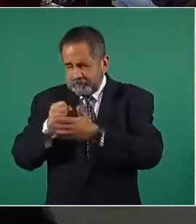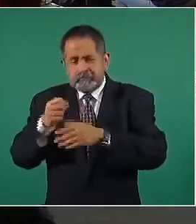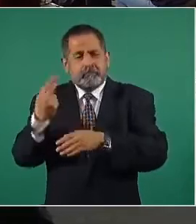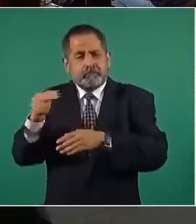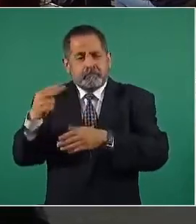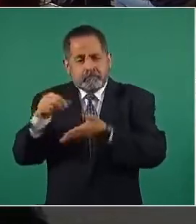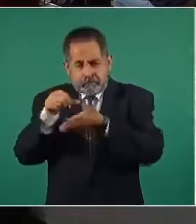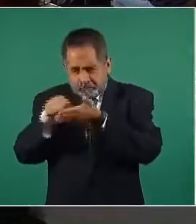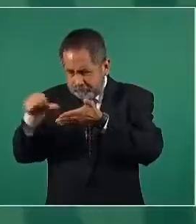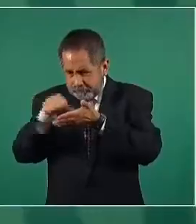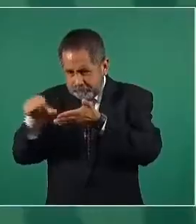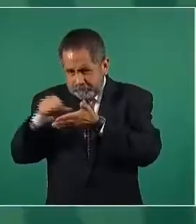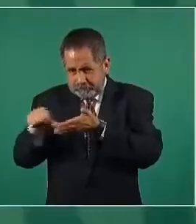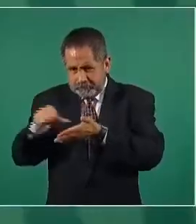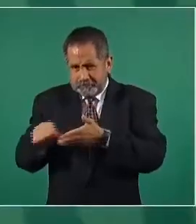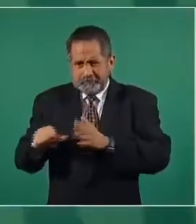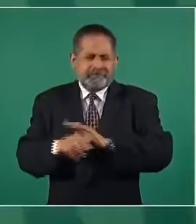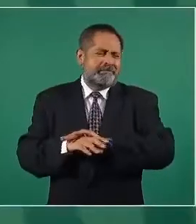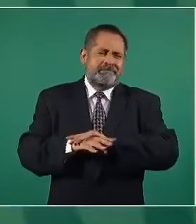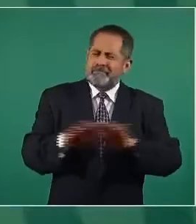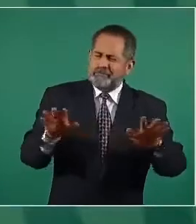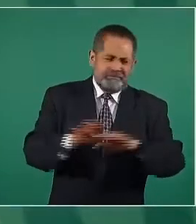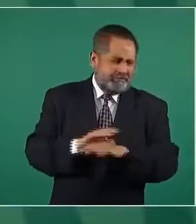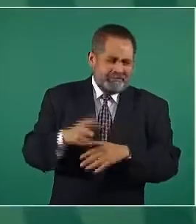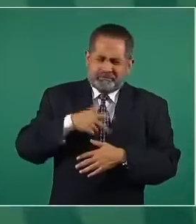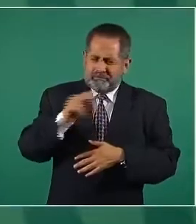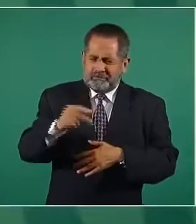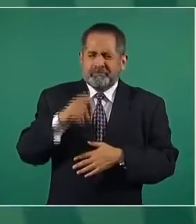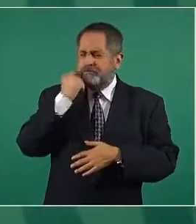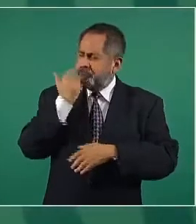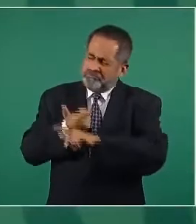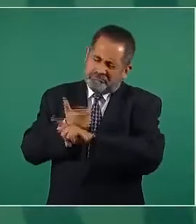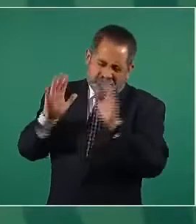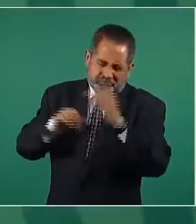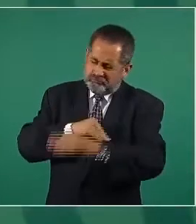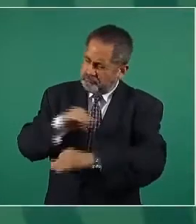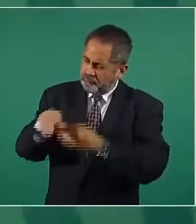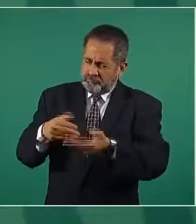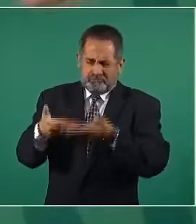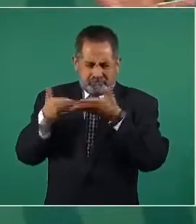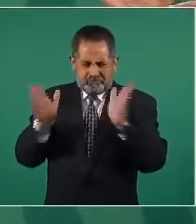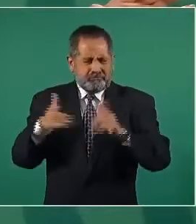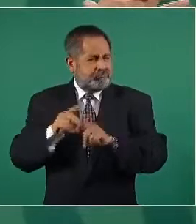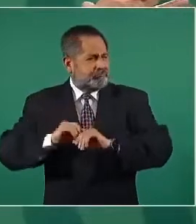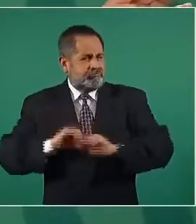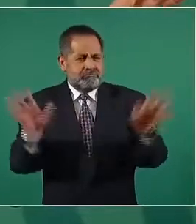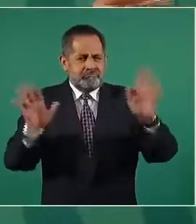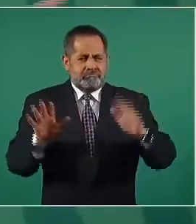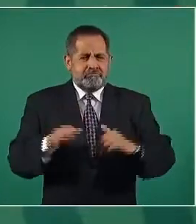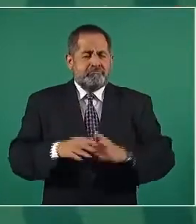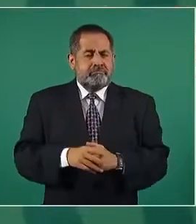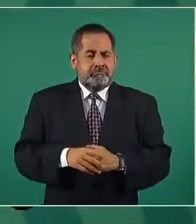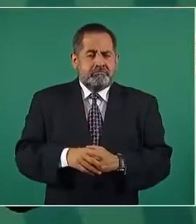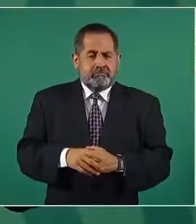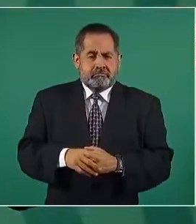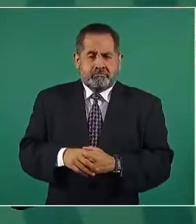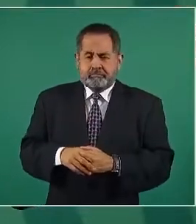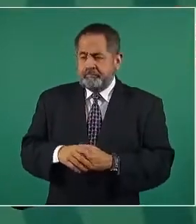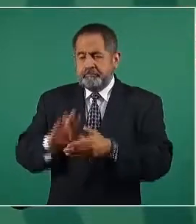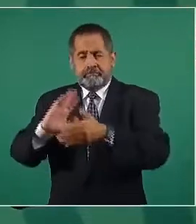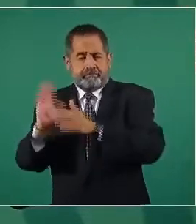nombres. Yo no soy partidario de eso. Yo pienso que archivo